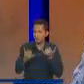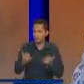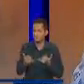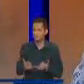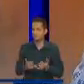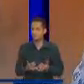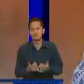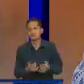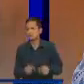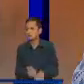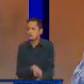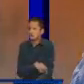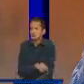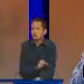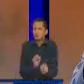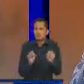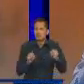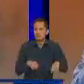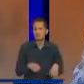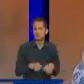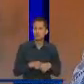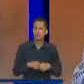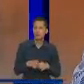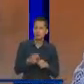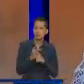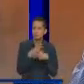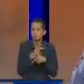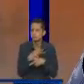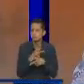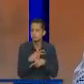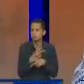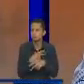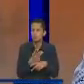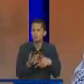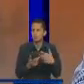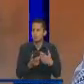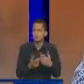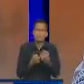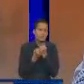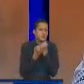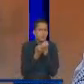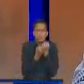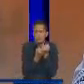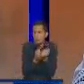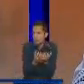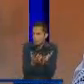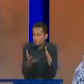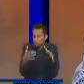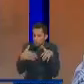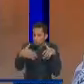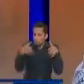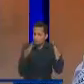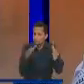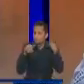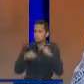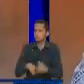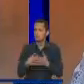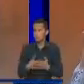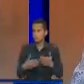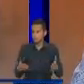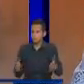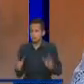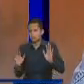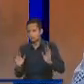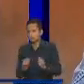la tendencia está más bien a ser producción bastante centralizada de productos transgénicos